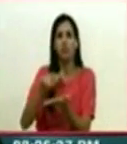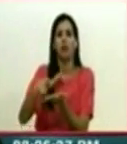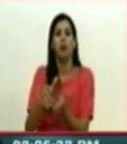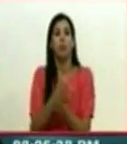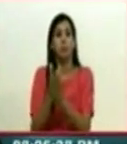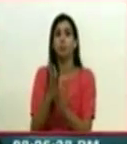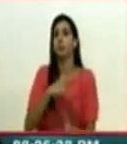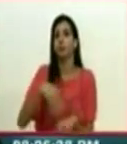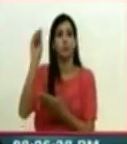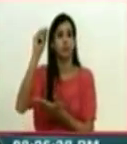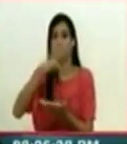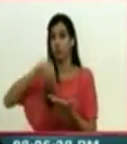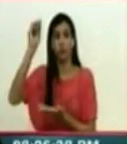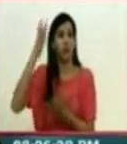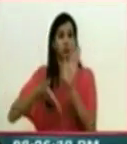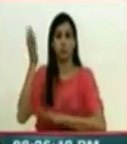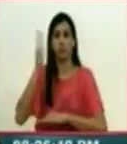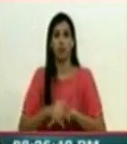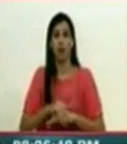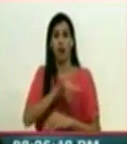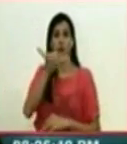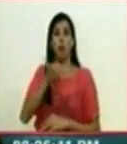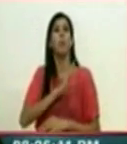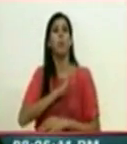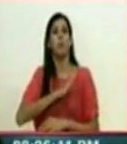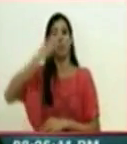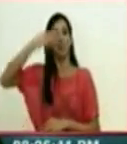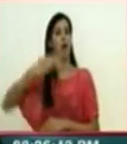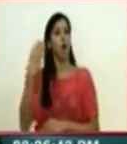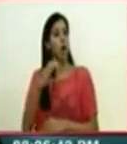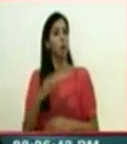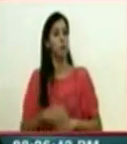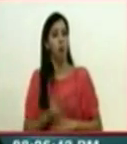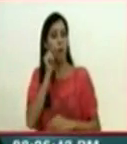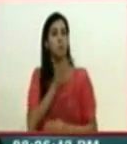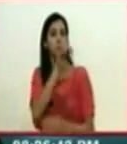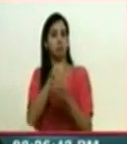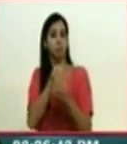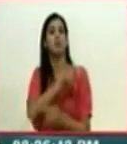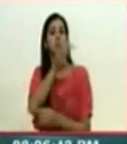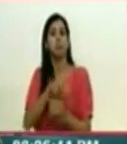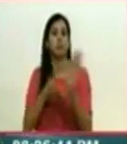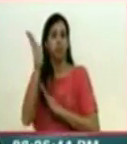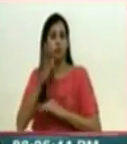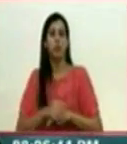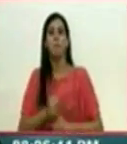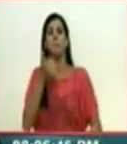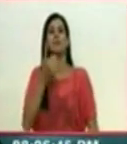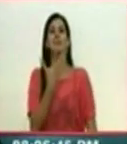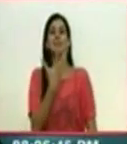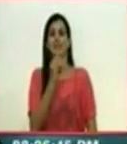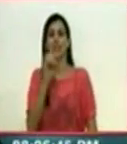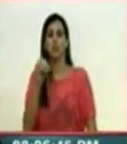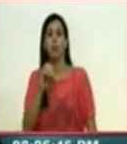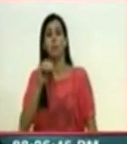aquí en Venezuela? Él, ese avión es un avión de la Fuerza Aérea Colombiana. Más de 300.000 euros recibió